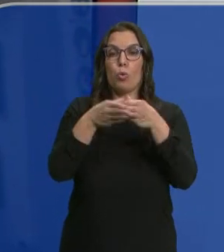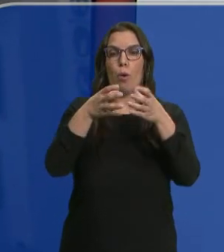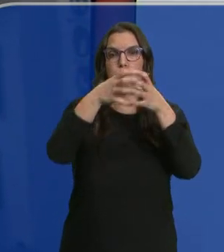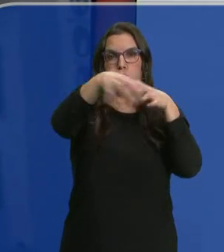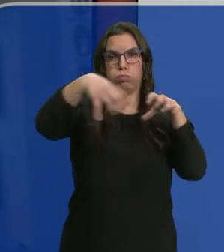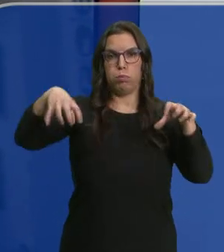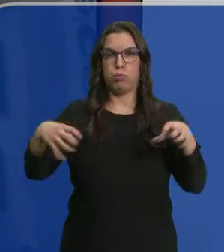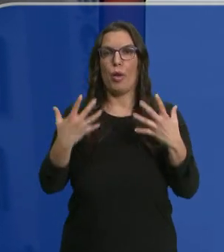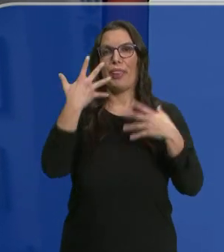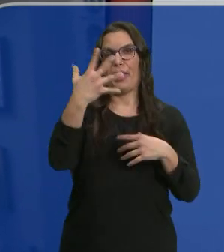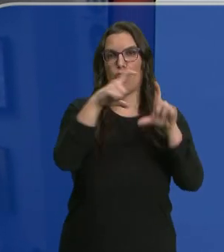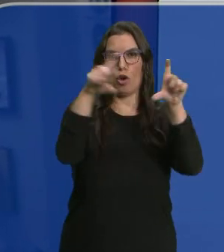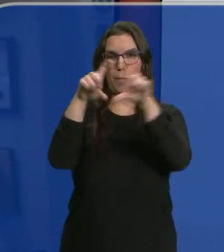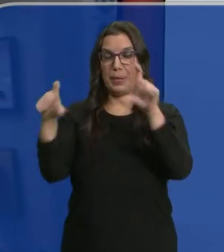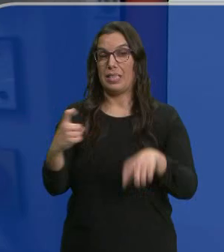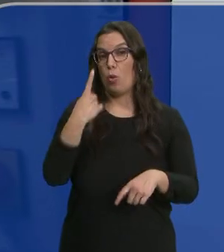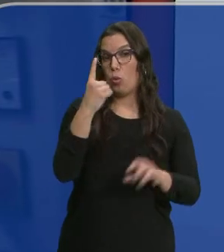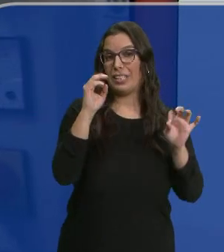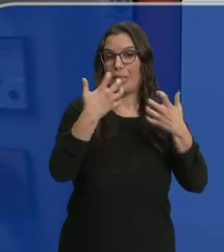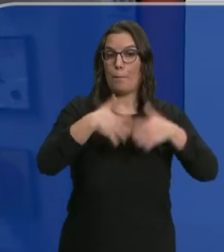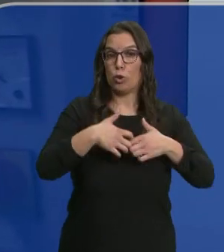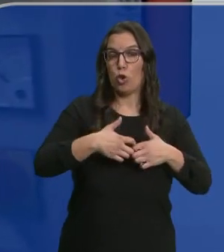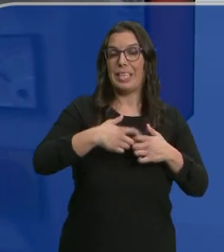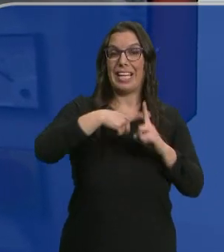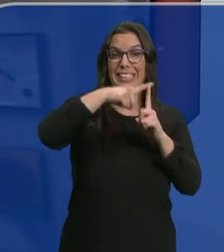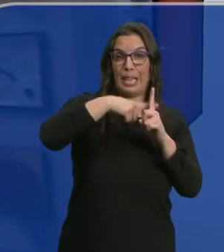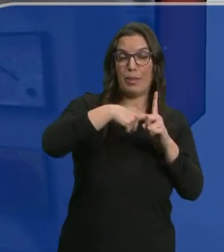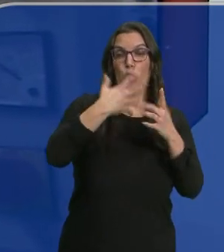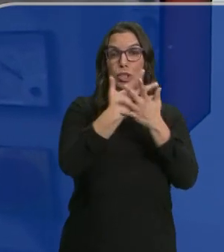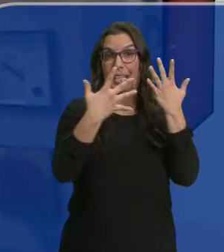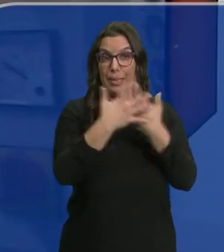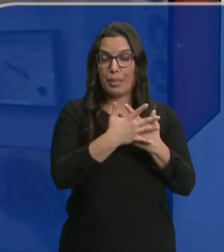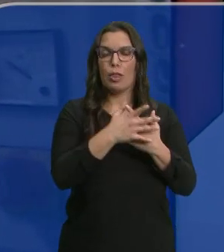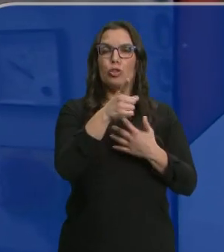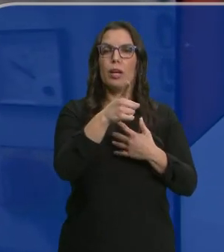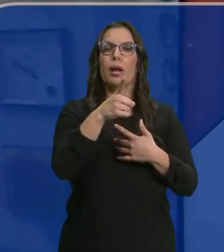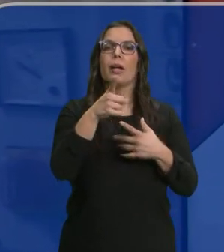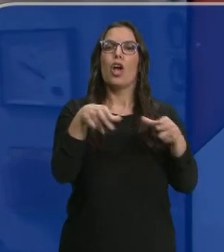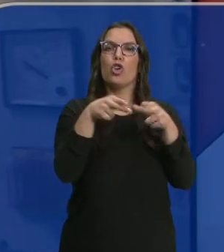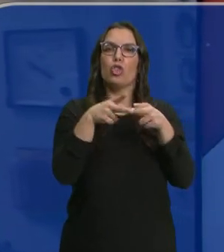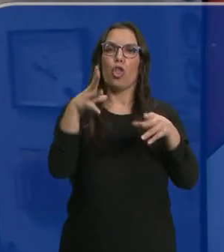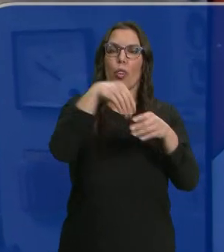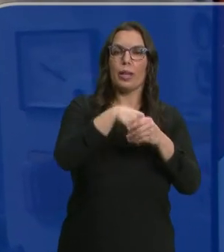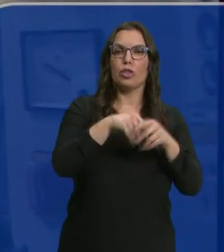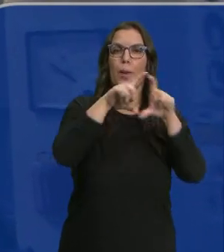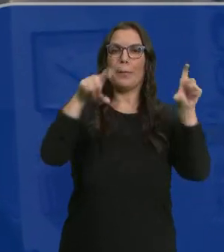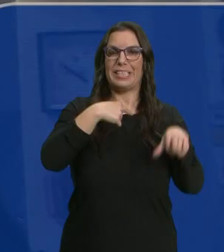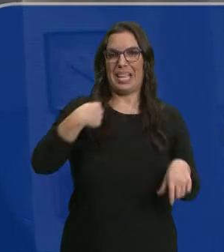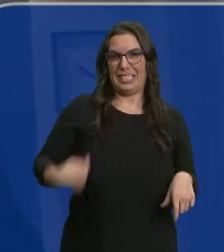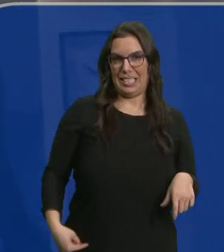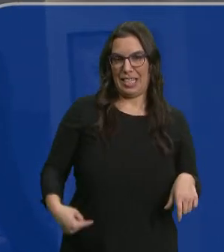5 empresas diferentes. En una de ellas, la dedicada a los motores térmicos e híbridos, entrará como socio la china